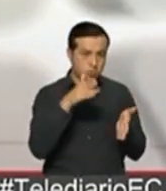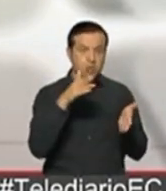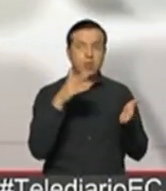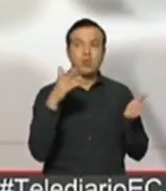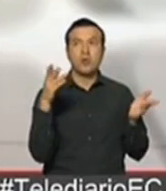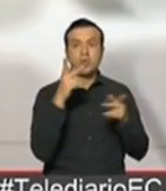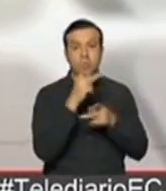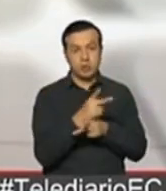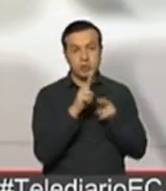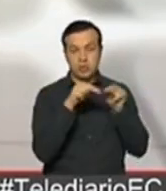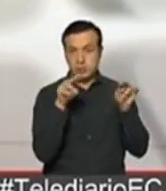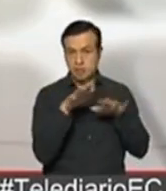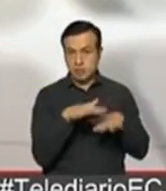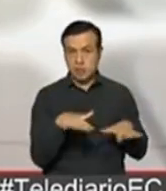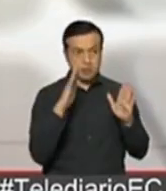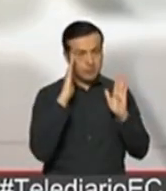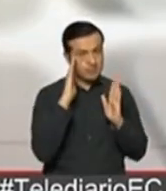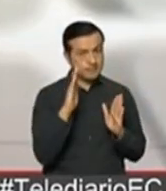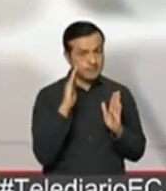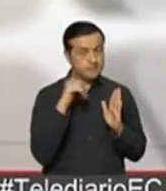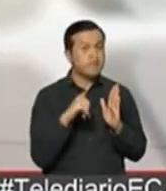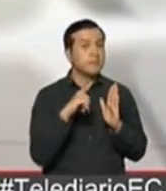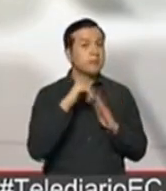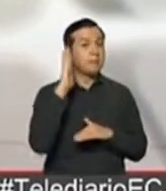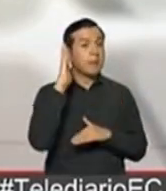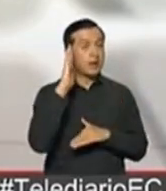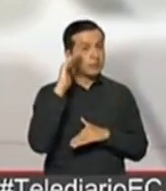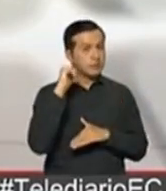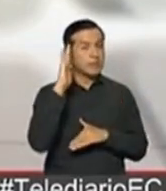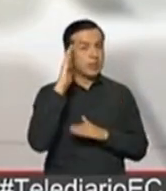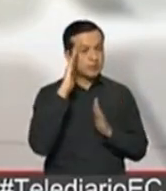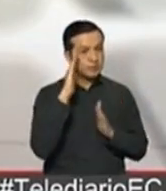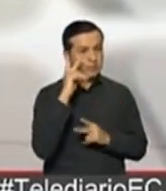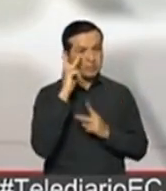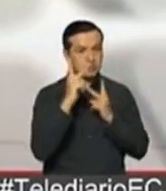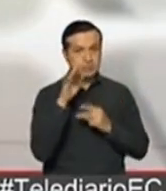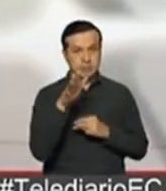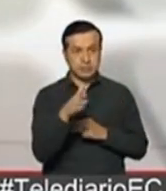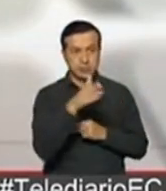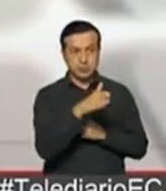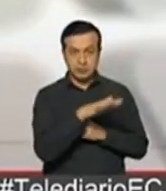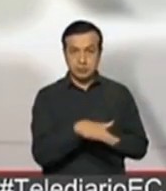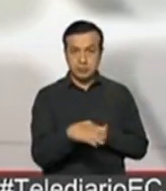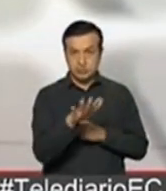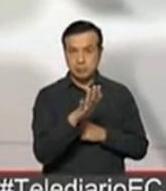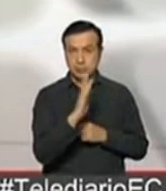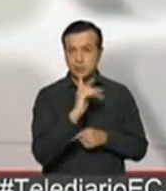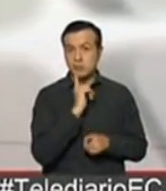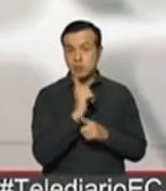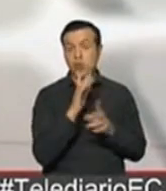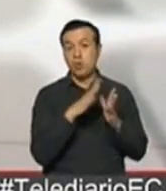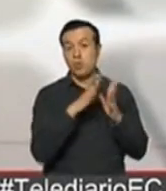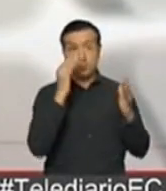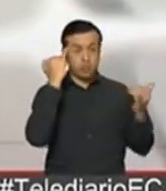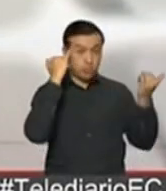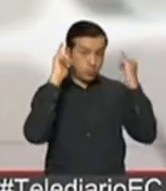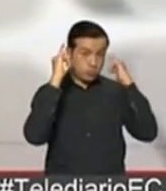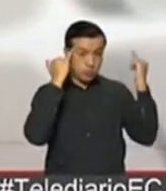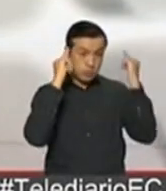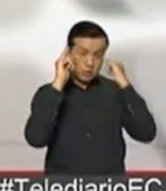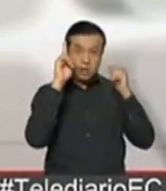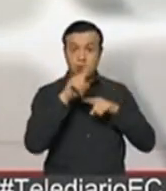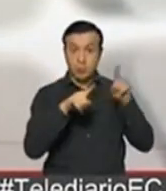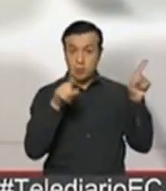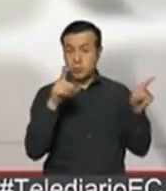en ese campo estamos de lo que hemos podido ver en las visitas pues con muchas iniciativas en varias